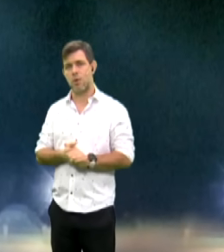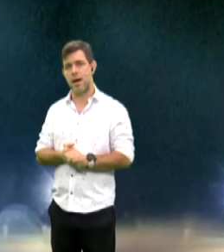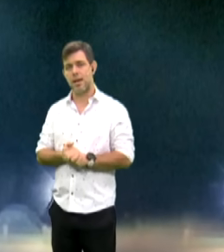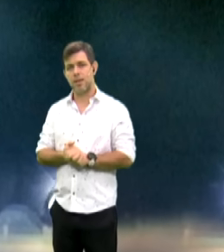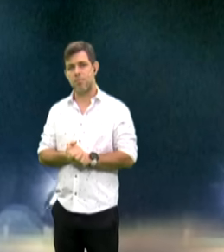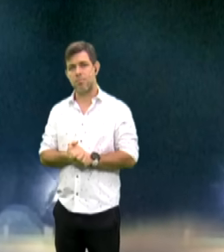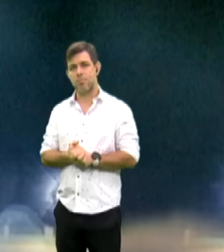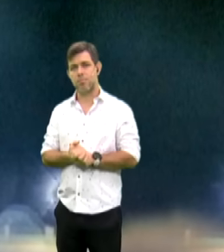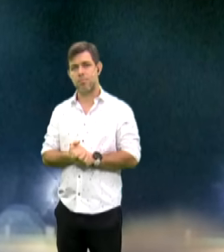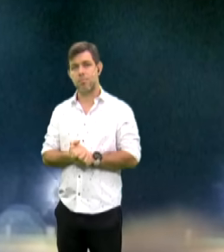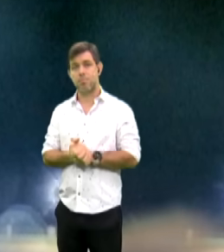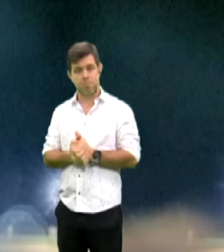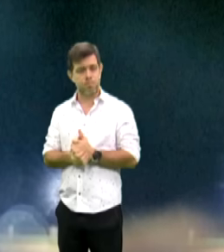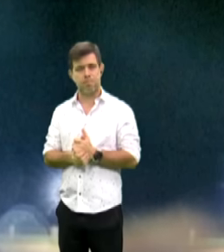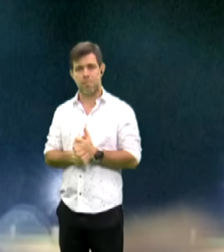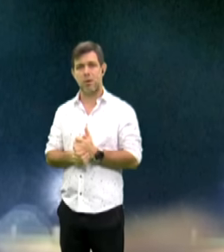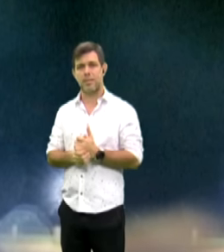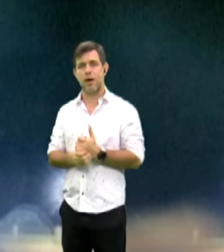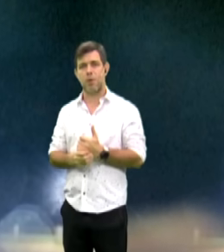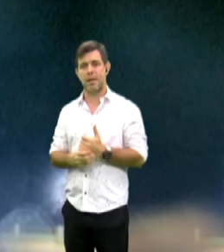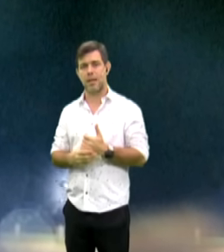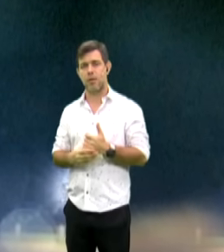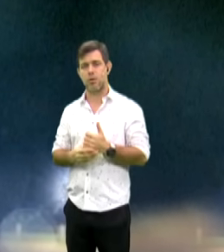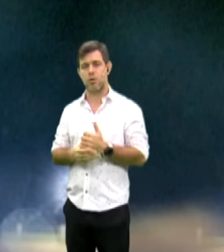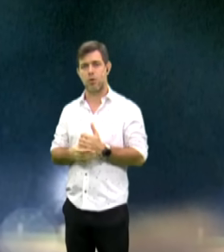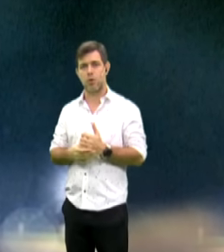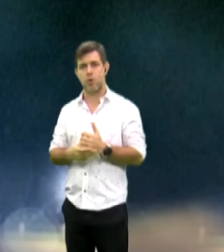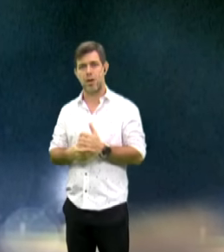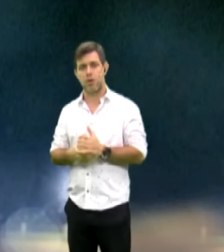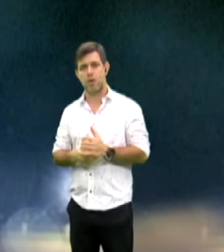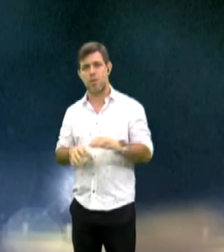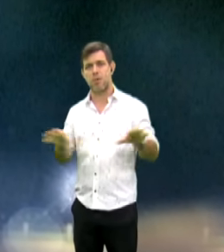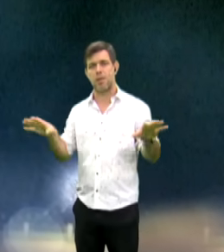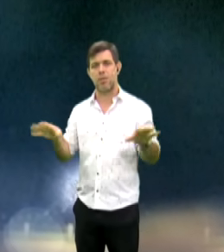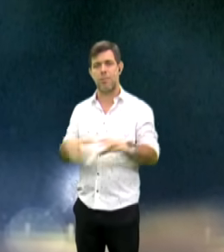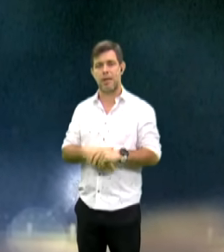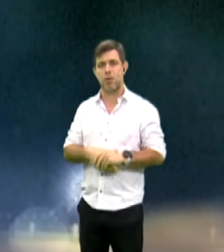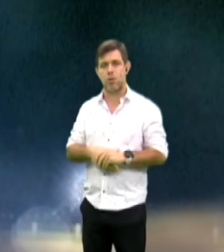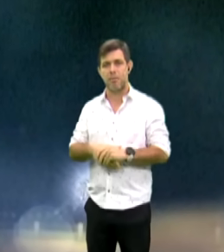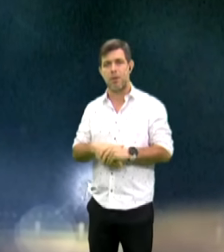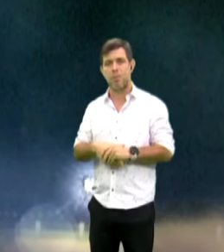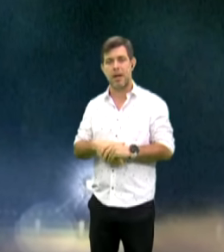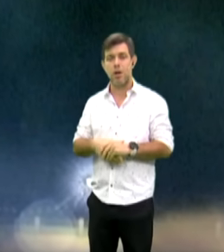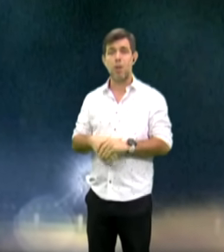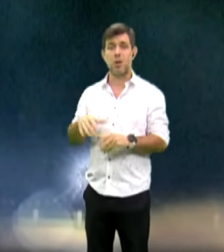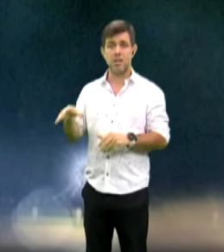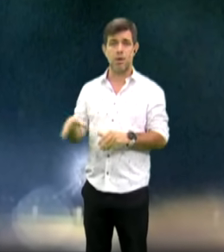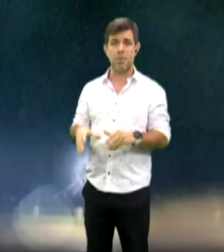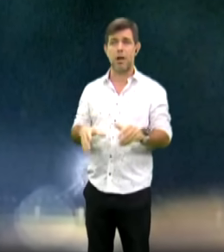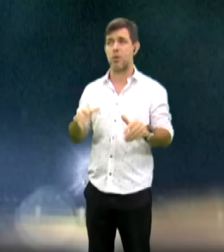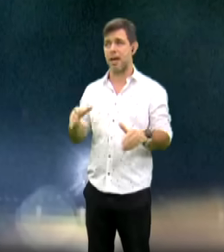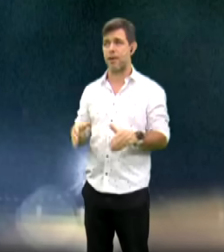en Gualeguay. En Gualeguay la vía Paula, ¿dónde está? Sí, sí. Paula está hoy para laburo, salir con nosotros, con Fede, con los equipos que tenemos desplegados en los lugares más complicados, porque